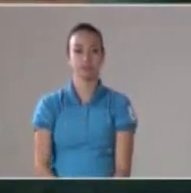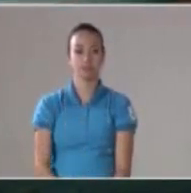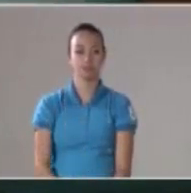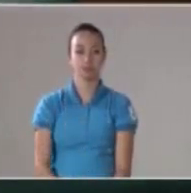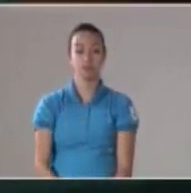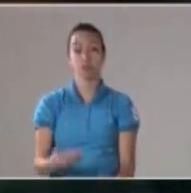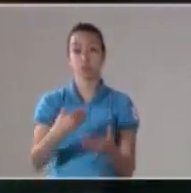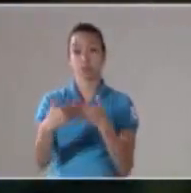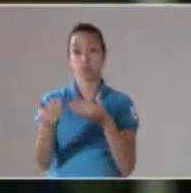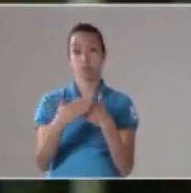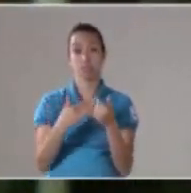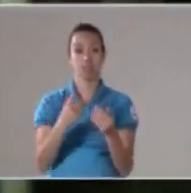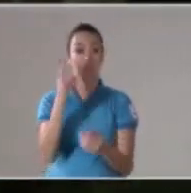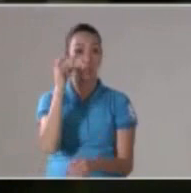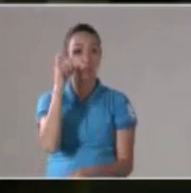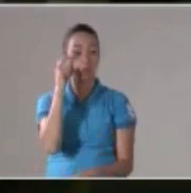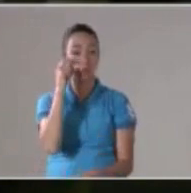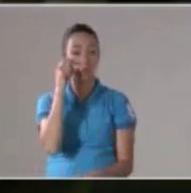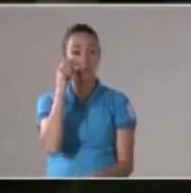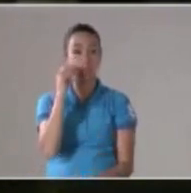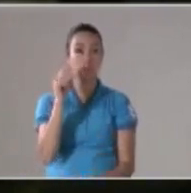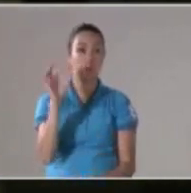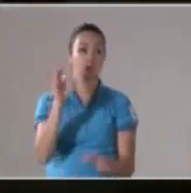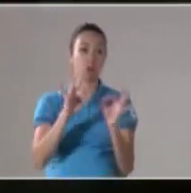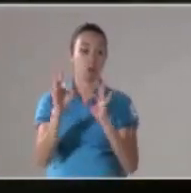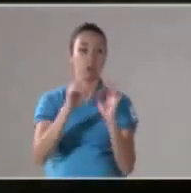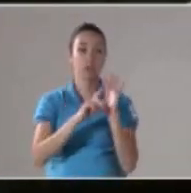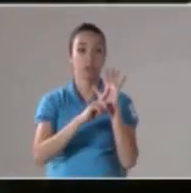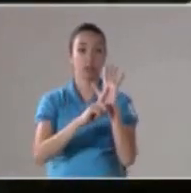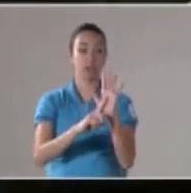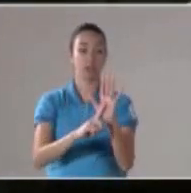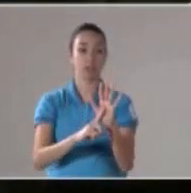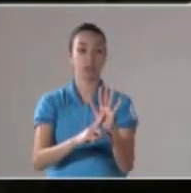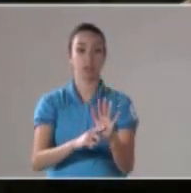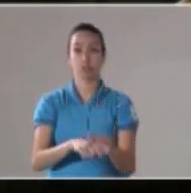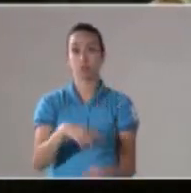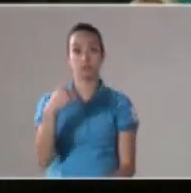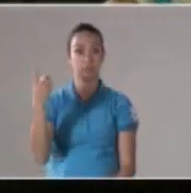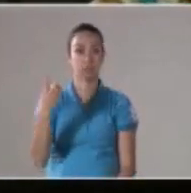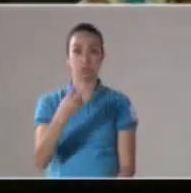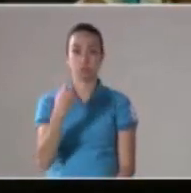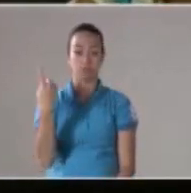Cualquiera que lo oye a él o que él se presente, en todos lados es querido.